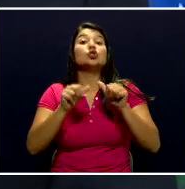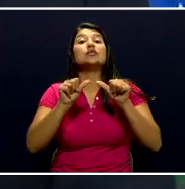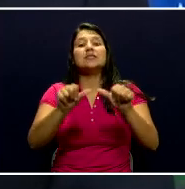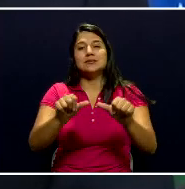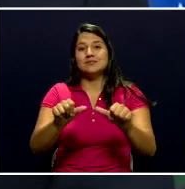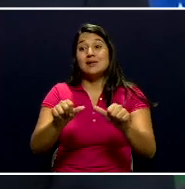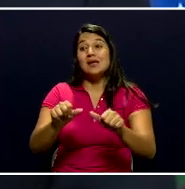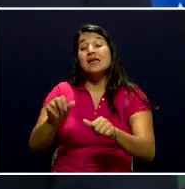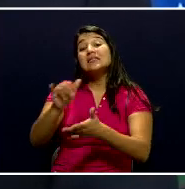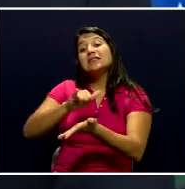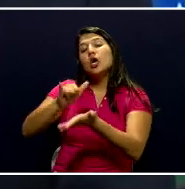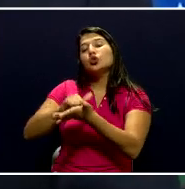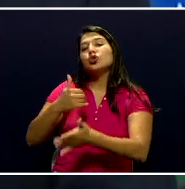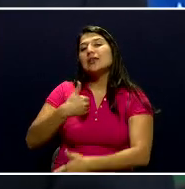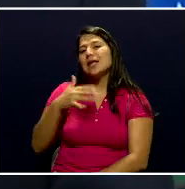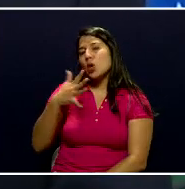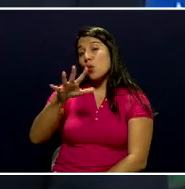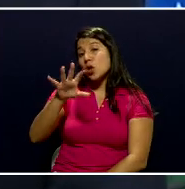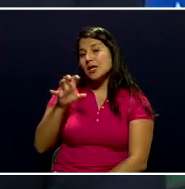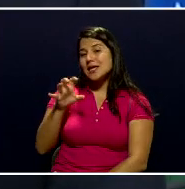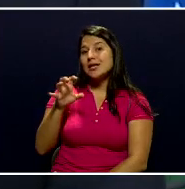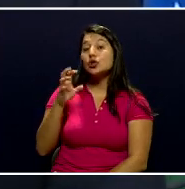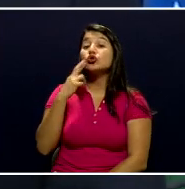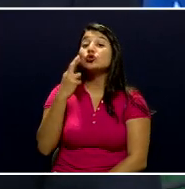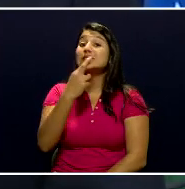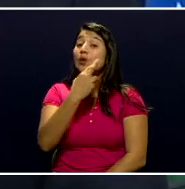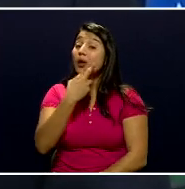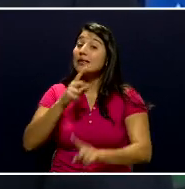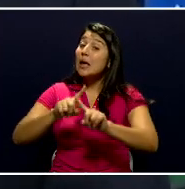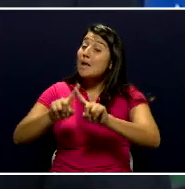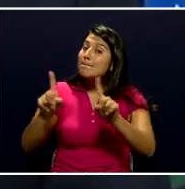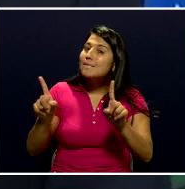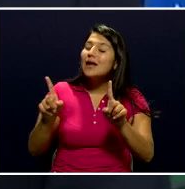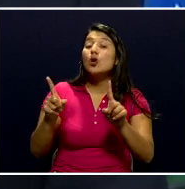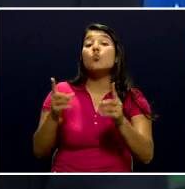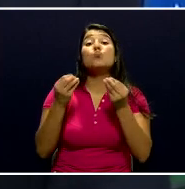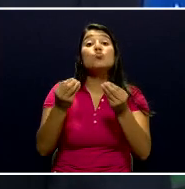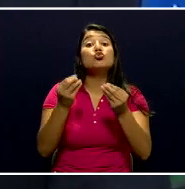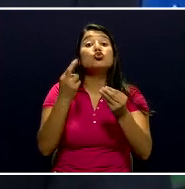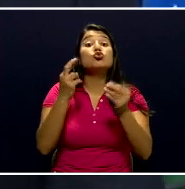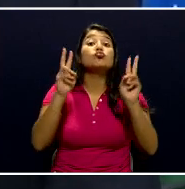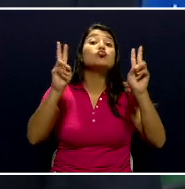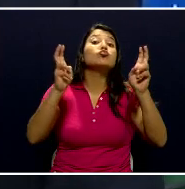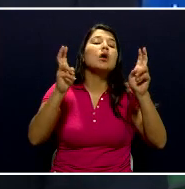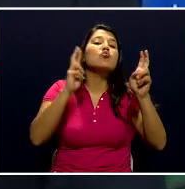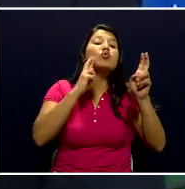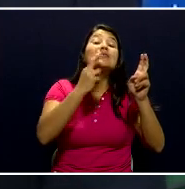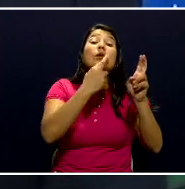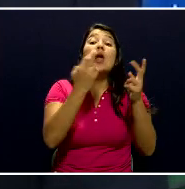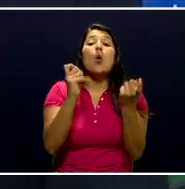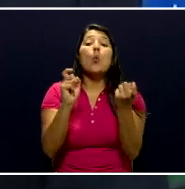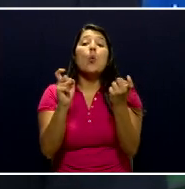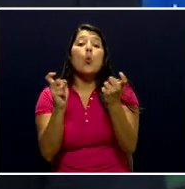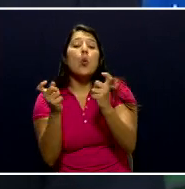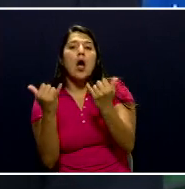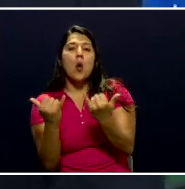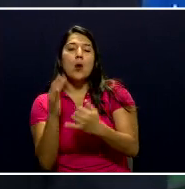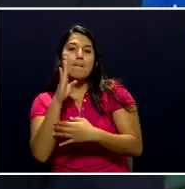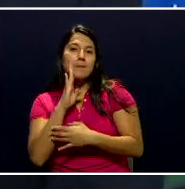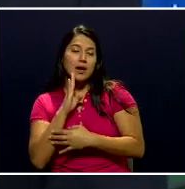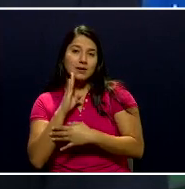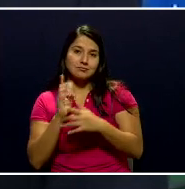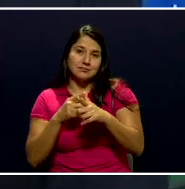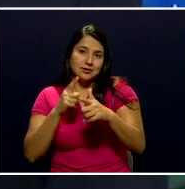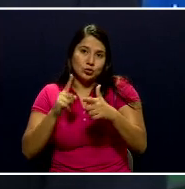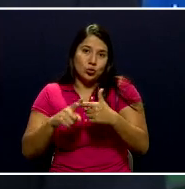capital, lamentablemente algunos se han venido convirtiendo en bares y sin la fiscalización policial el